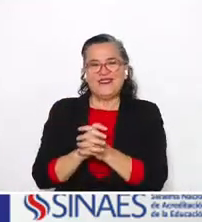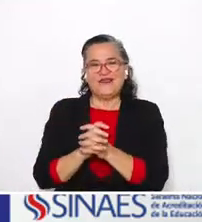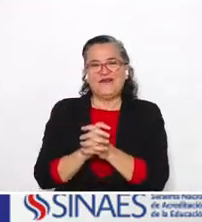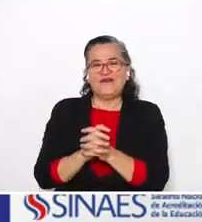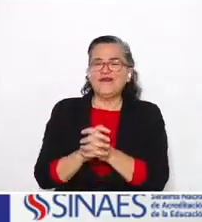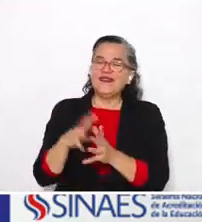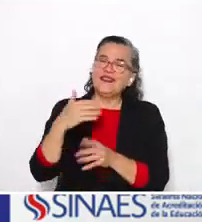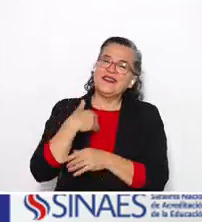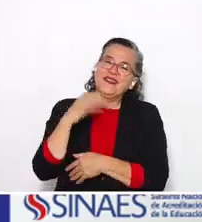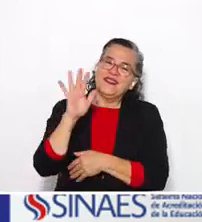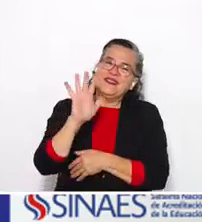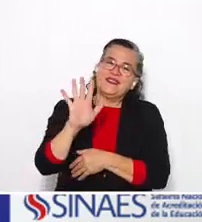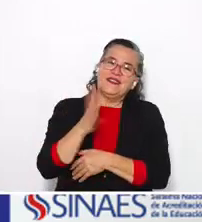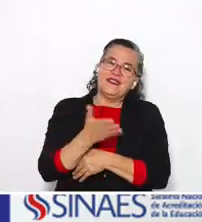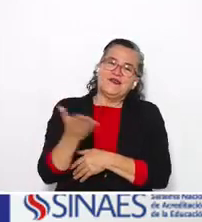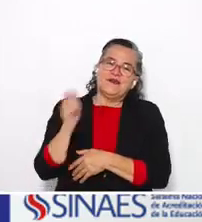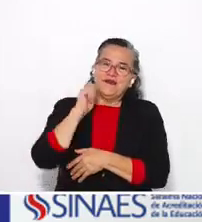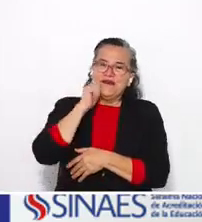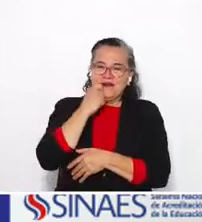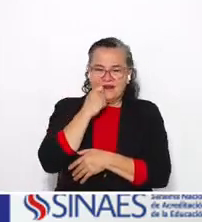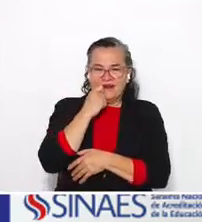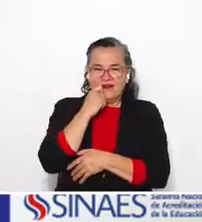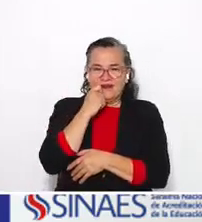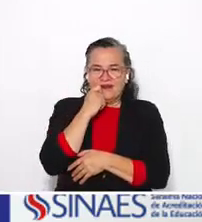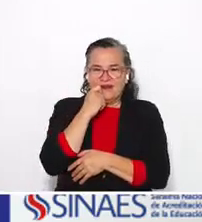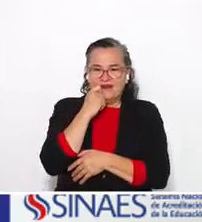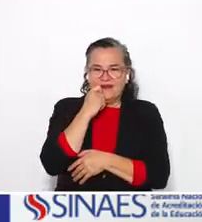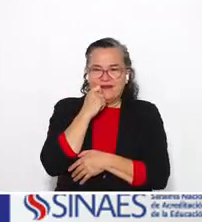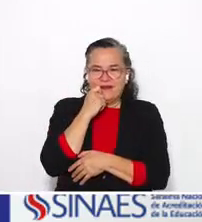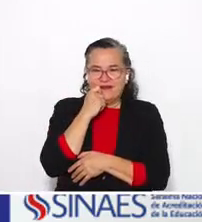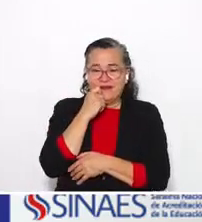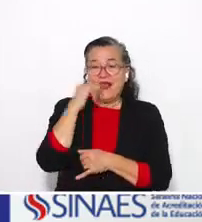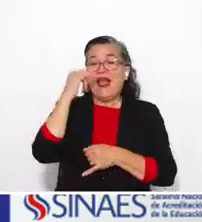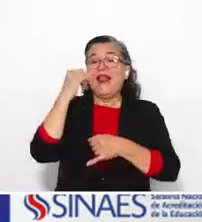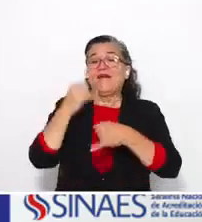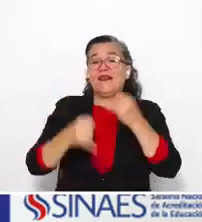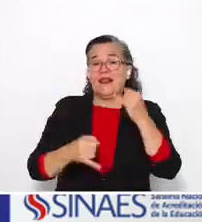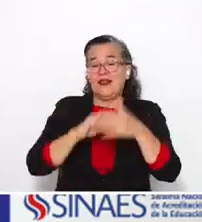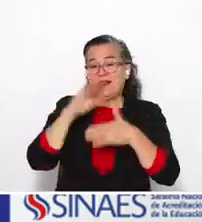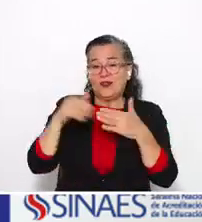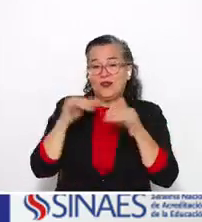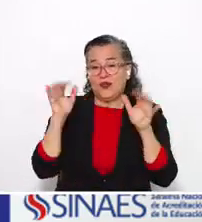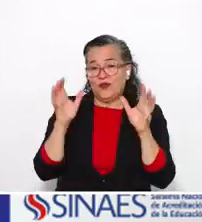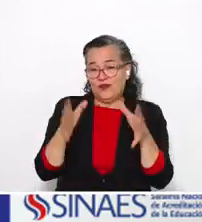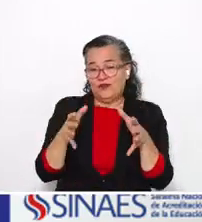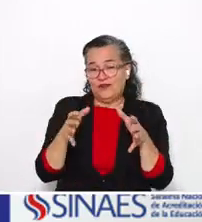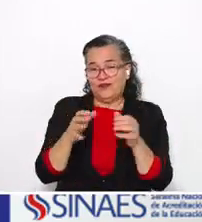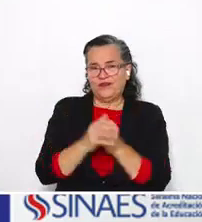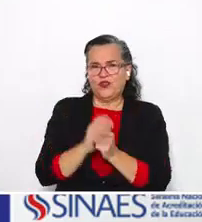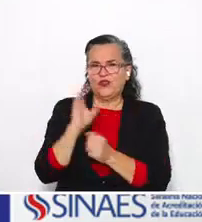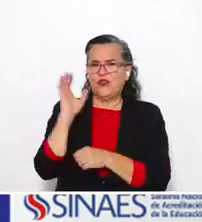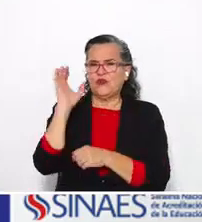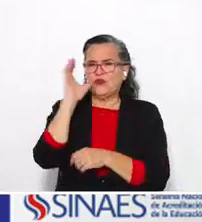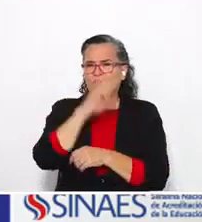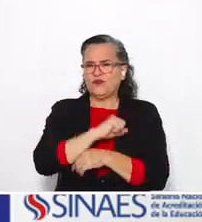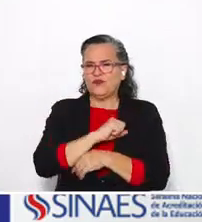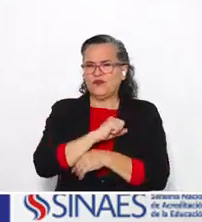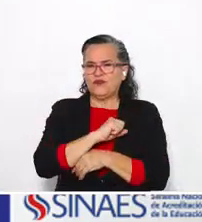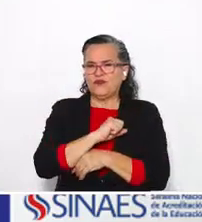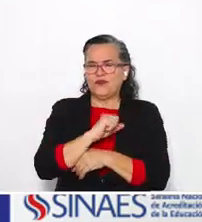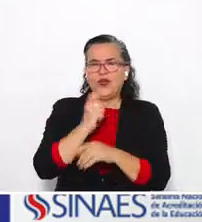Y tenemos 5 elementos claves. Al final de todo esto nos dimos cuenta cuáles eran